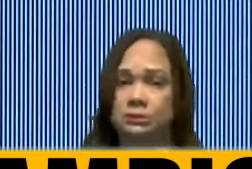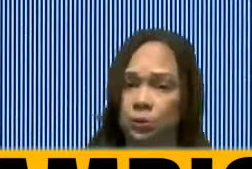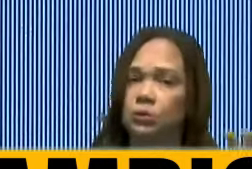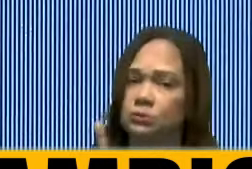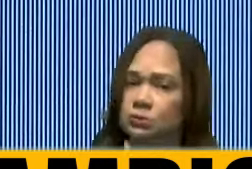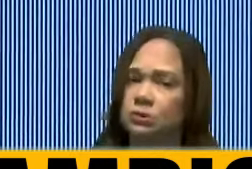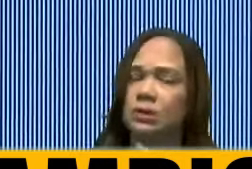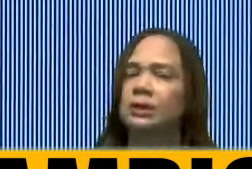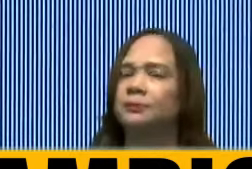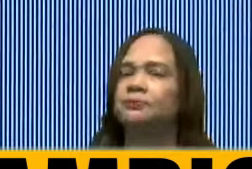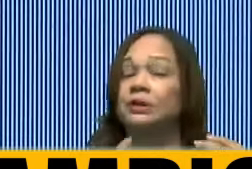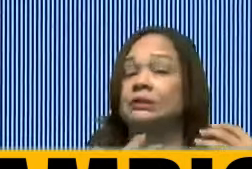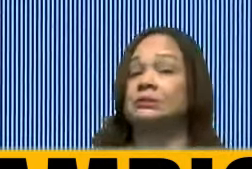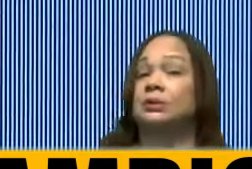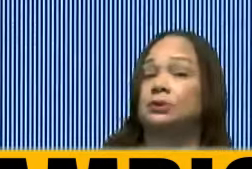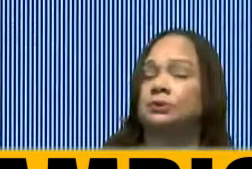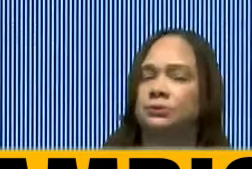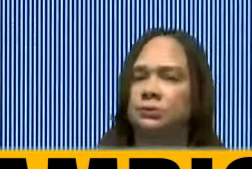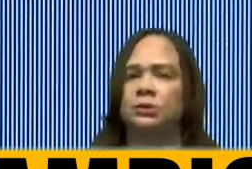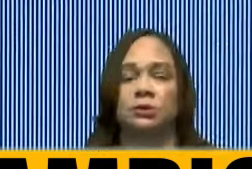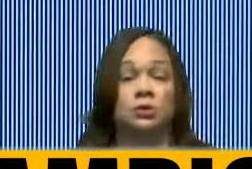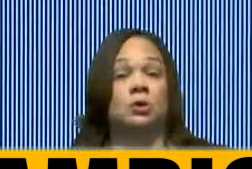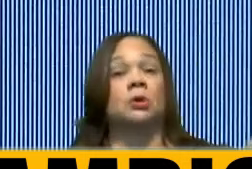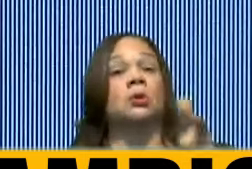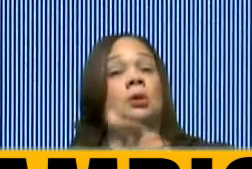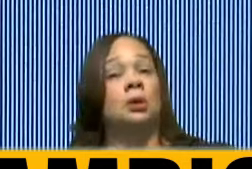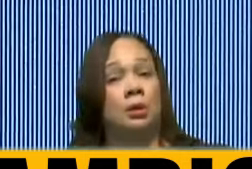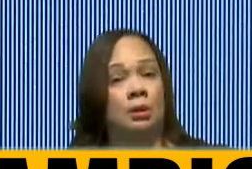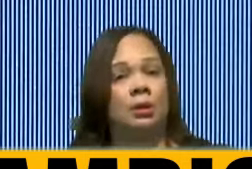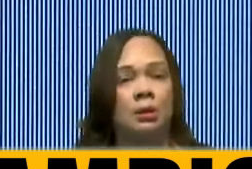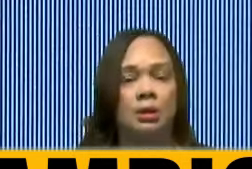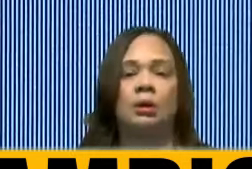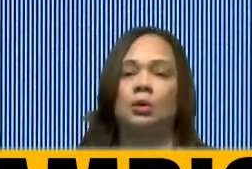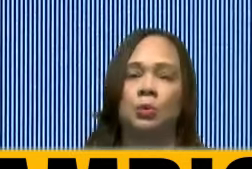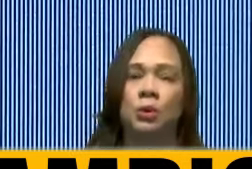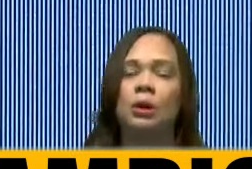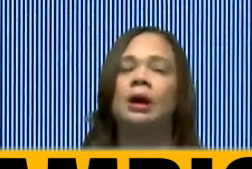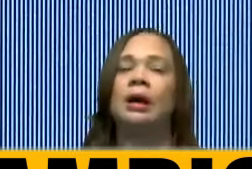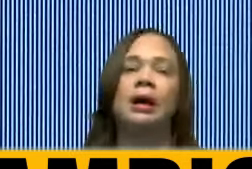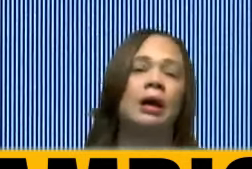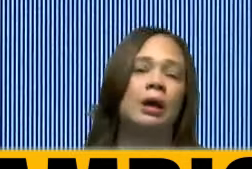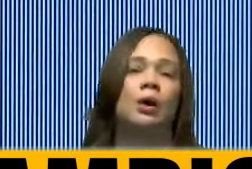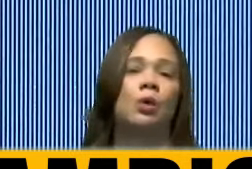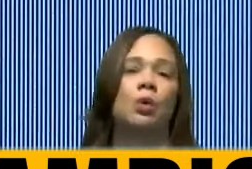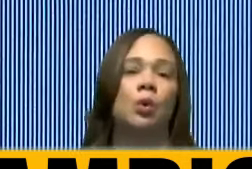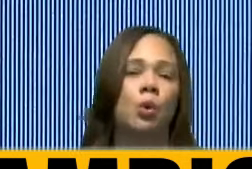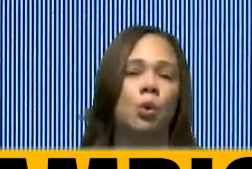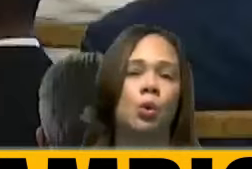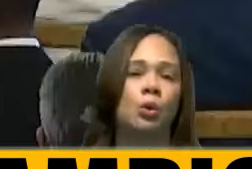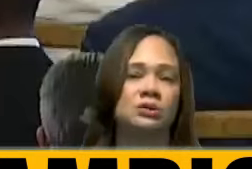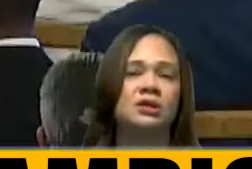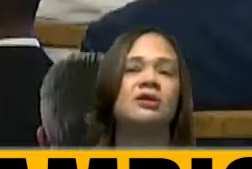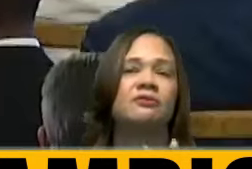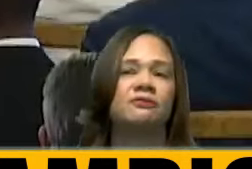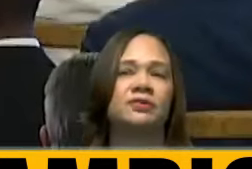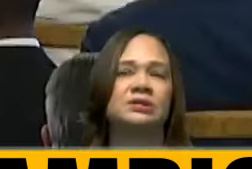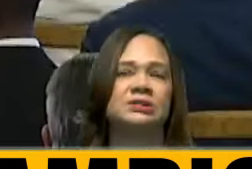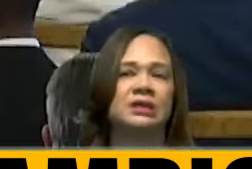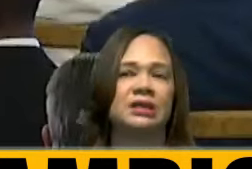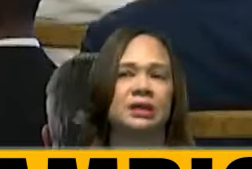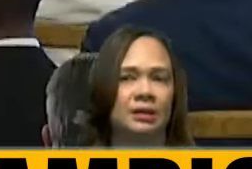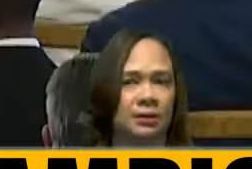Ciudadana y salud ahora yo le paso la palabra a nuestro querido amigo jochi Vicente ministro de hacienda quien eh